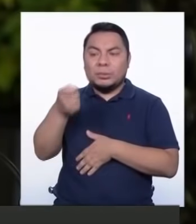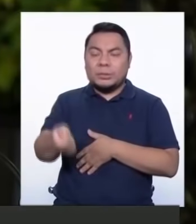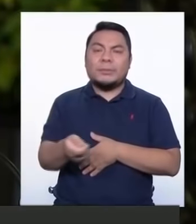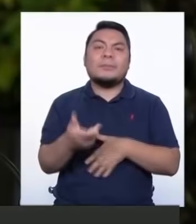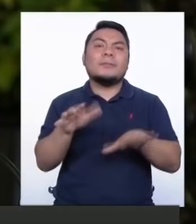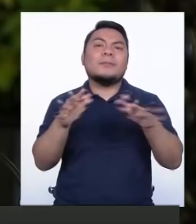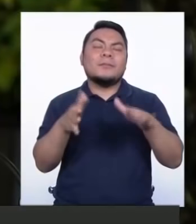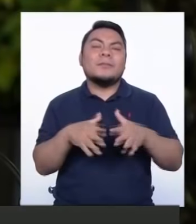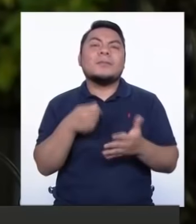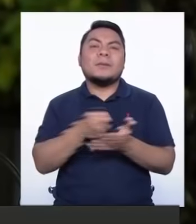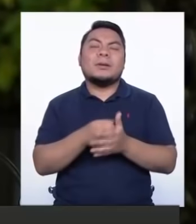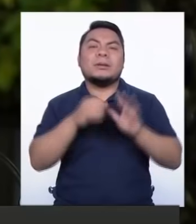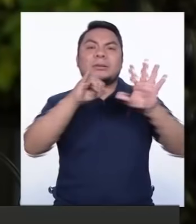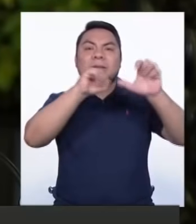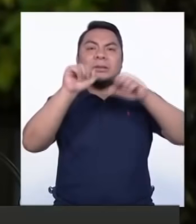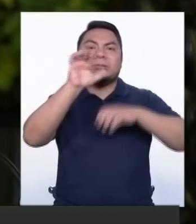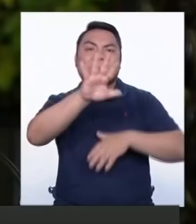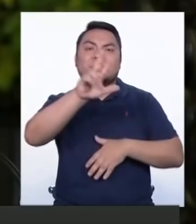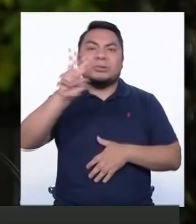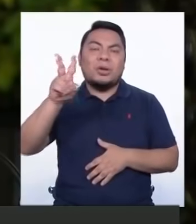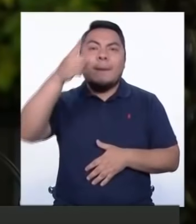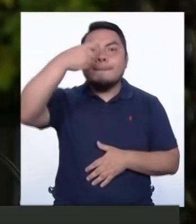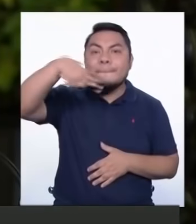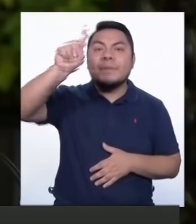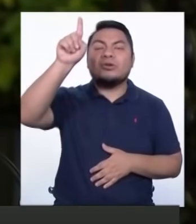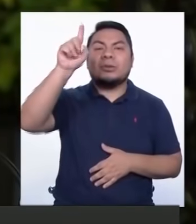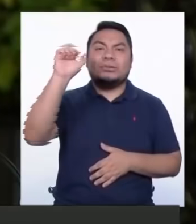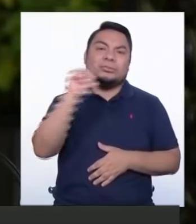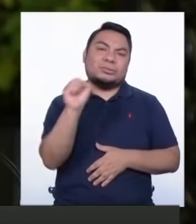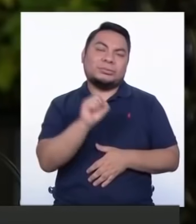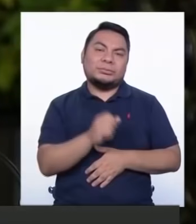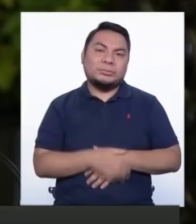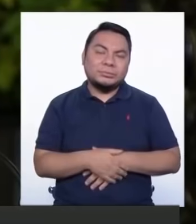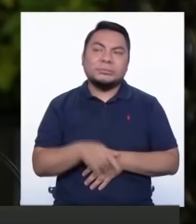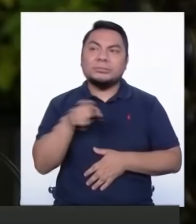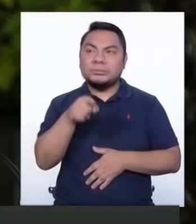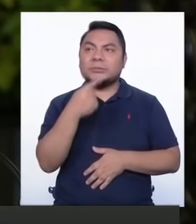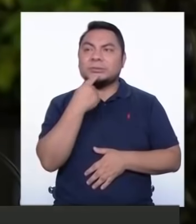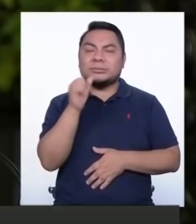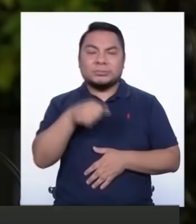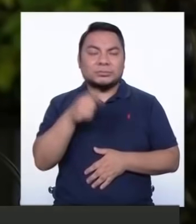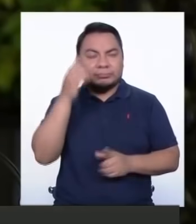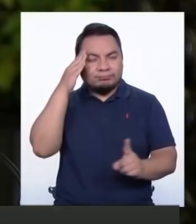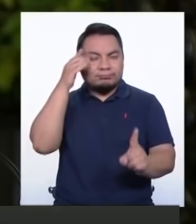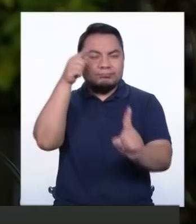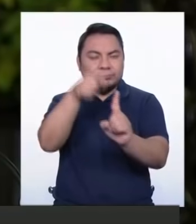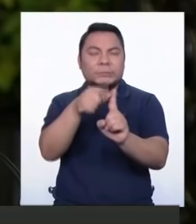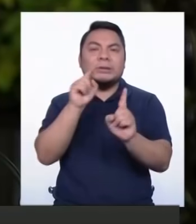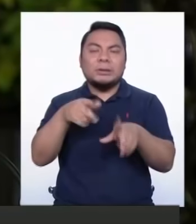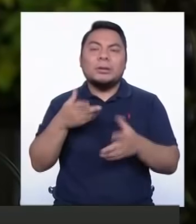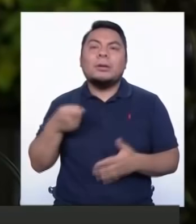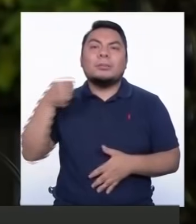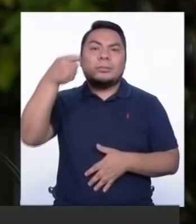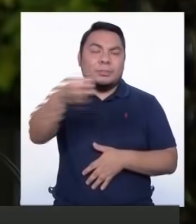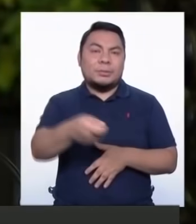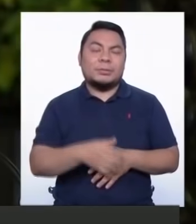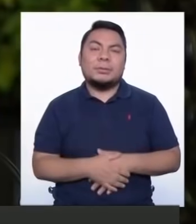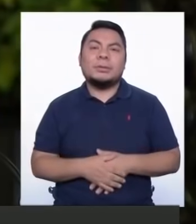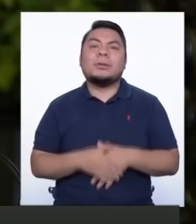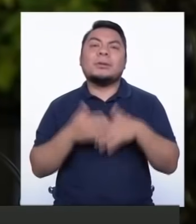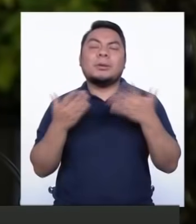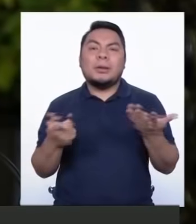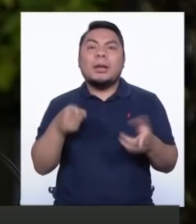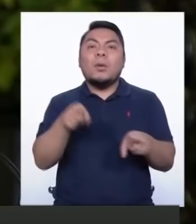un costo estimado de 652 millones de soles, que es, según estas proyecciones, lo que estaríamos destinando. De